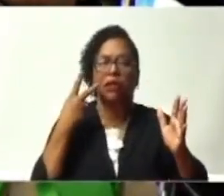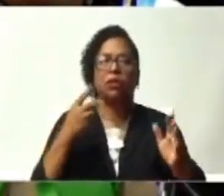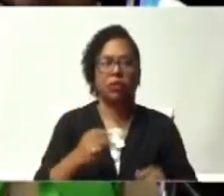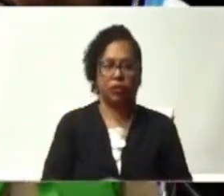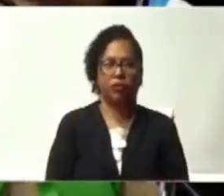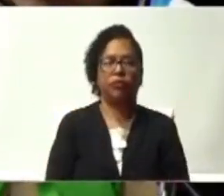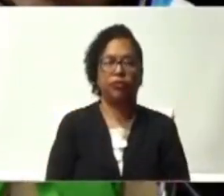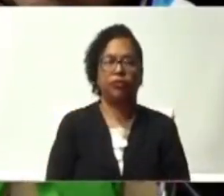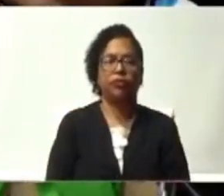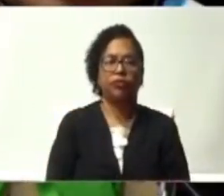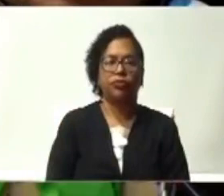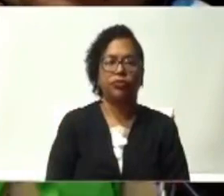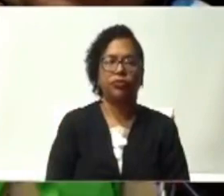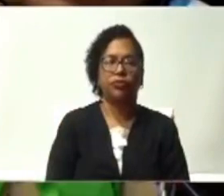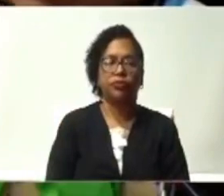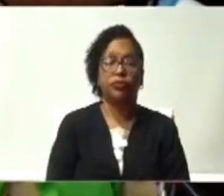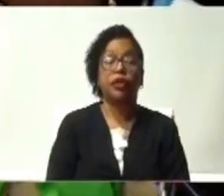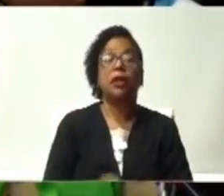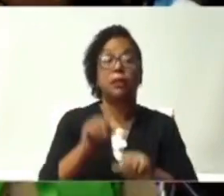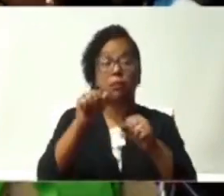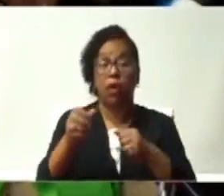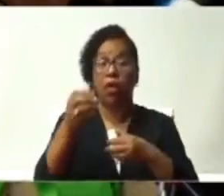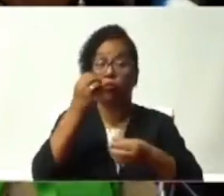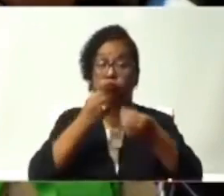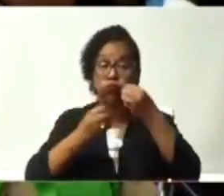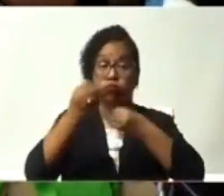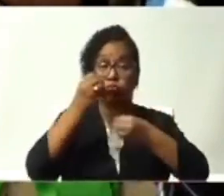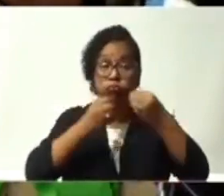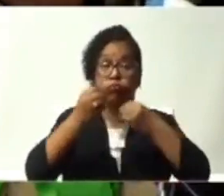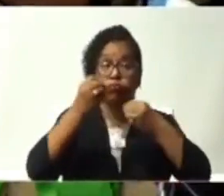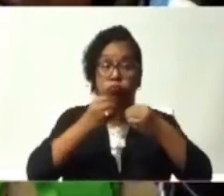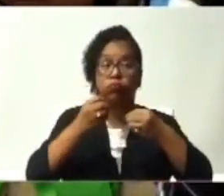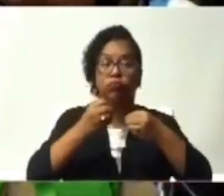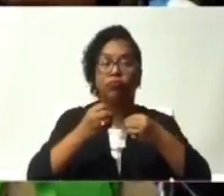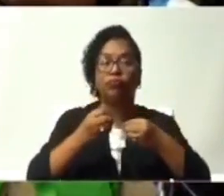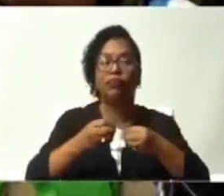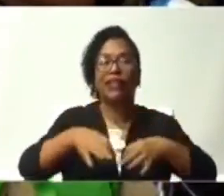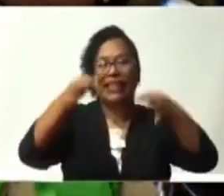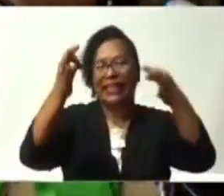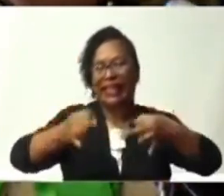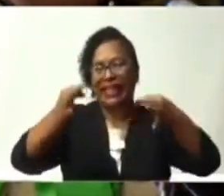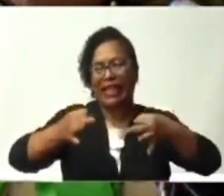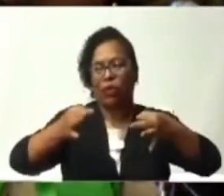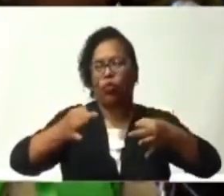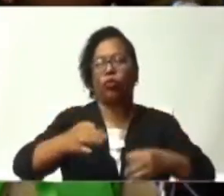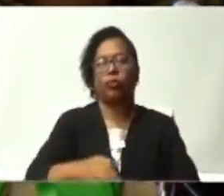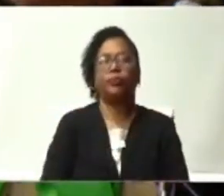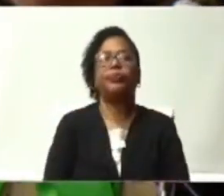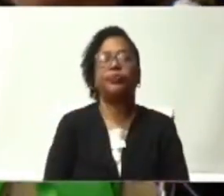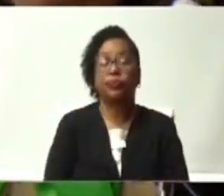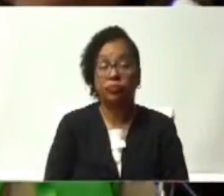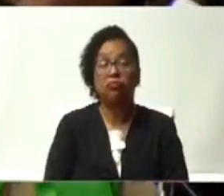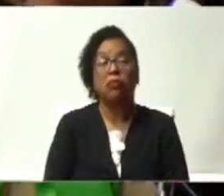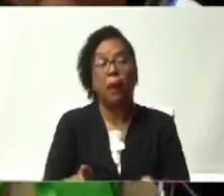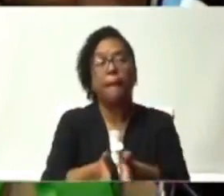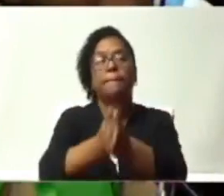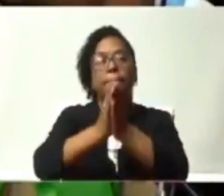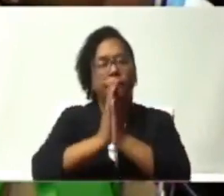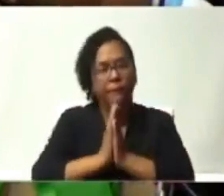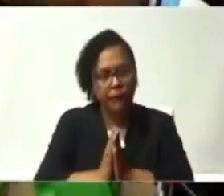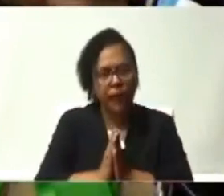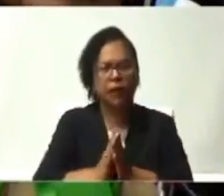la garantía alimentaria de la República Dominicana, y por esta razón nosotros pedimos a este hemiciclo que